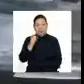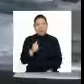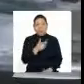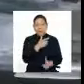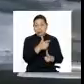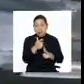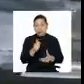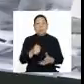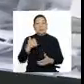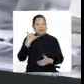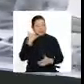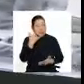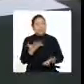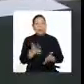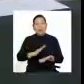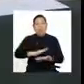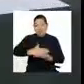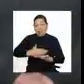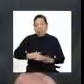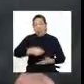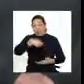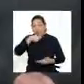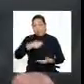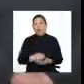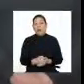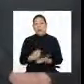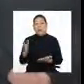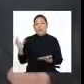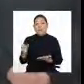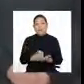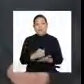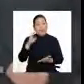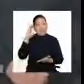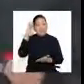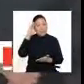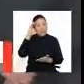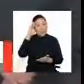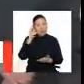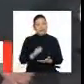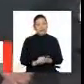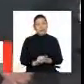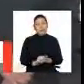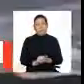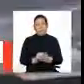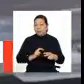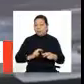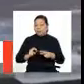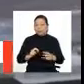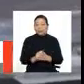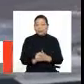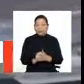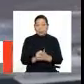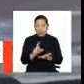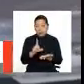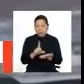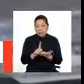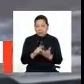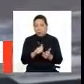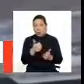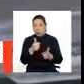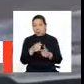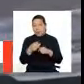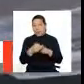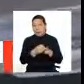Armas de fuego, celulares, laptops y droga fue lo incautado por la Policía Nacional en un megaoperativo realizado en Lima y en